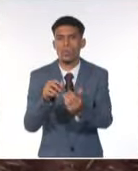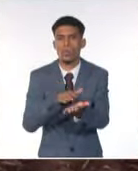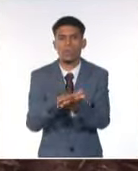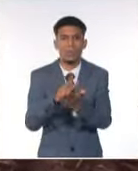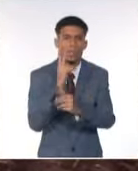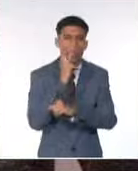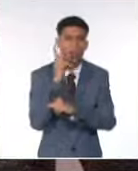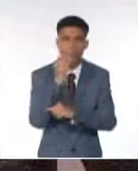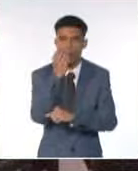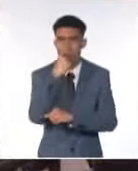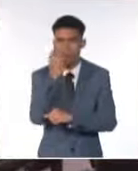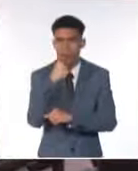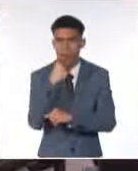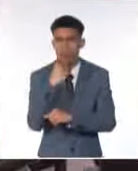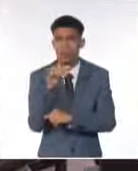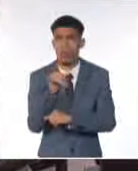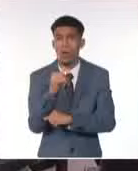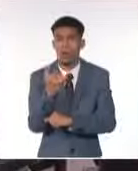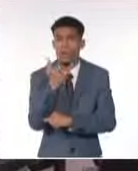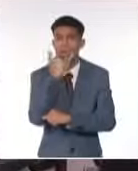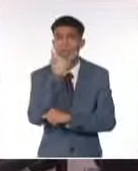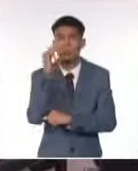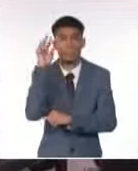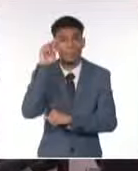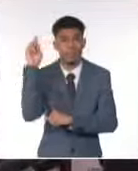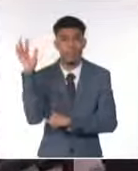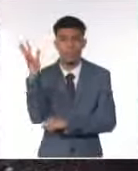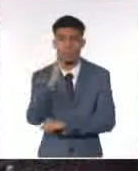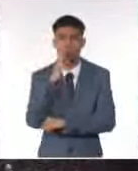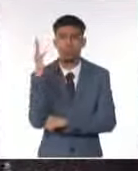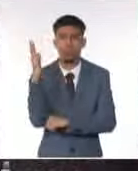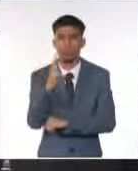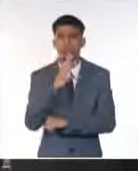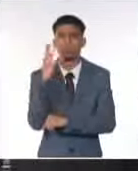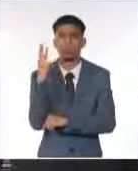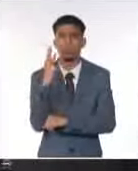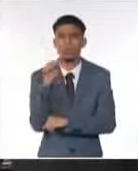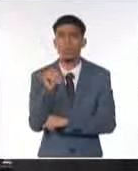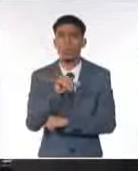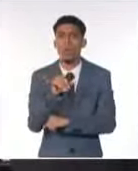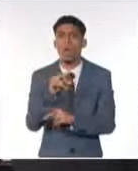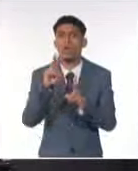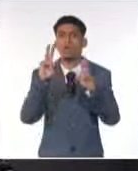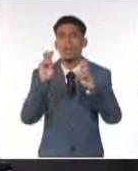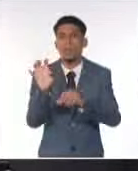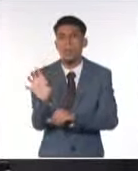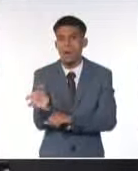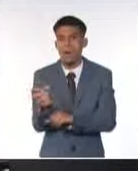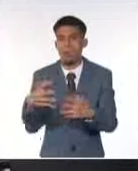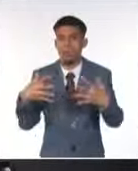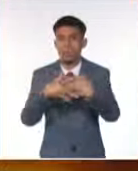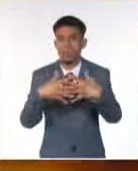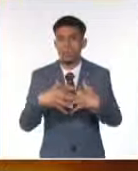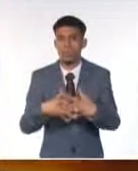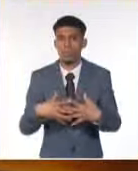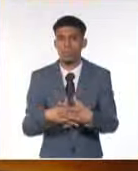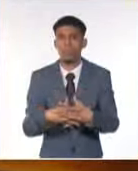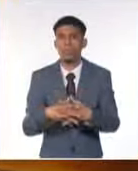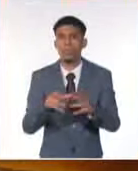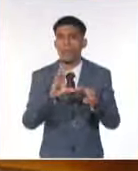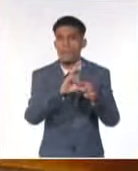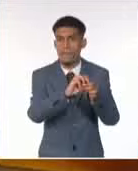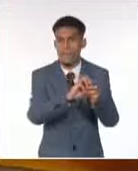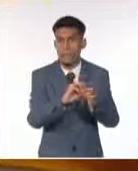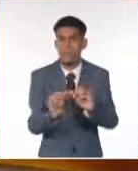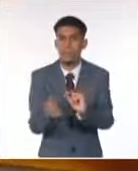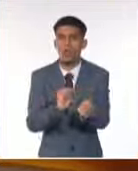la recuperación de las afectaciones causadas por fenómenos naturales, la bancarización, las relaciones con el sector no estatal, el